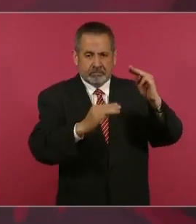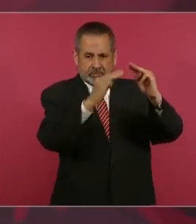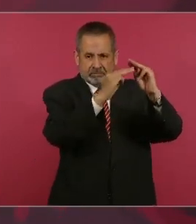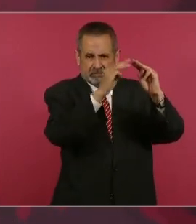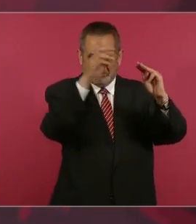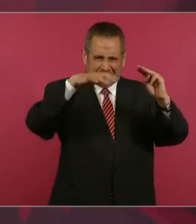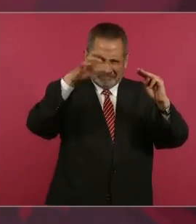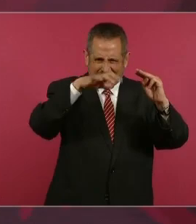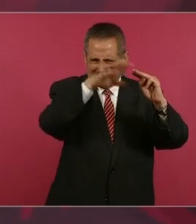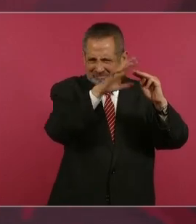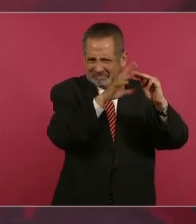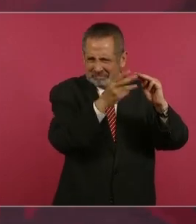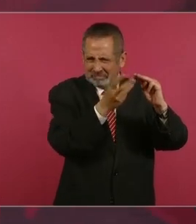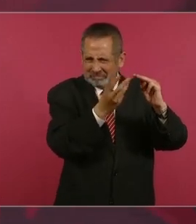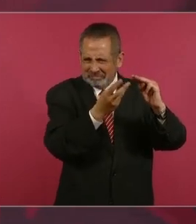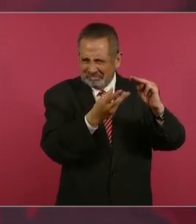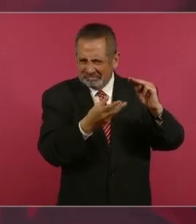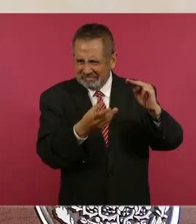lodo.